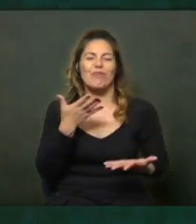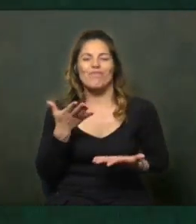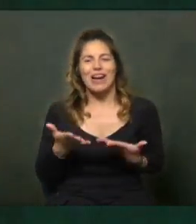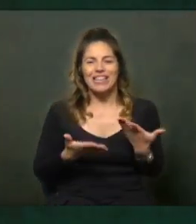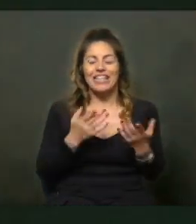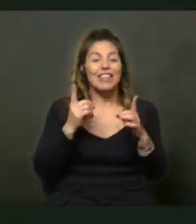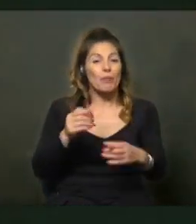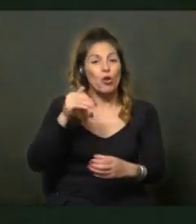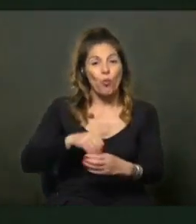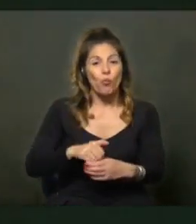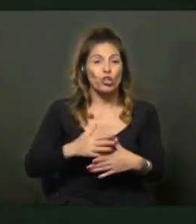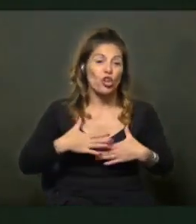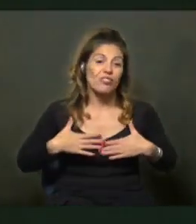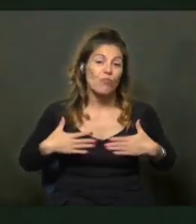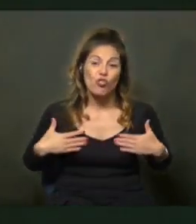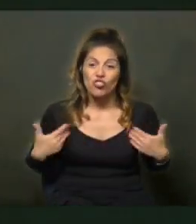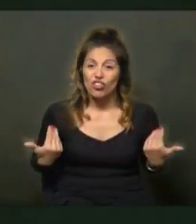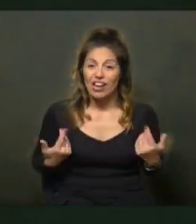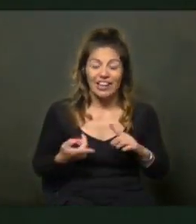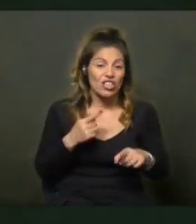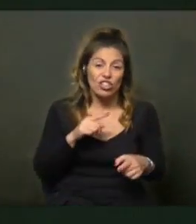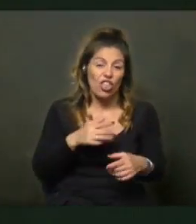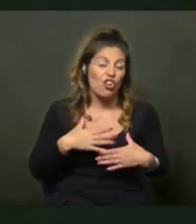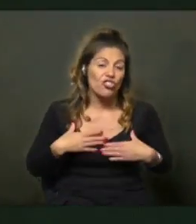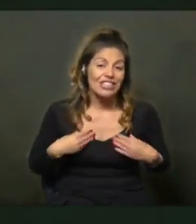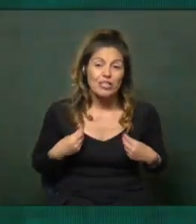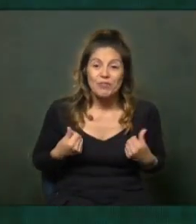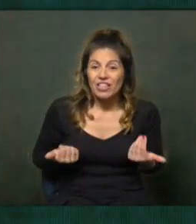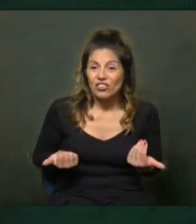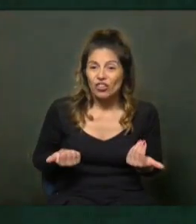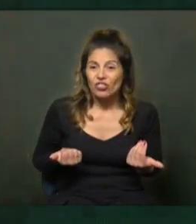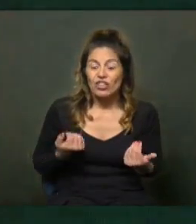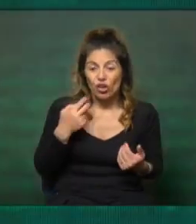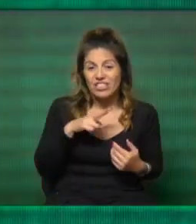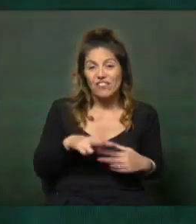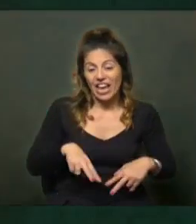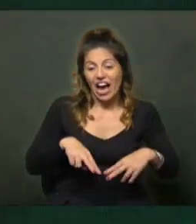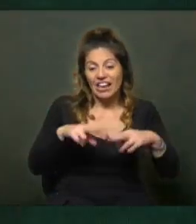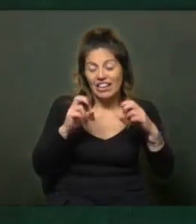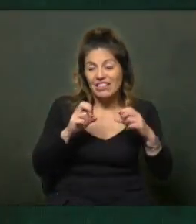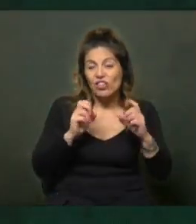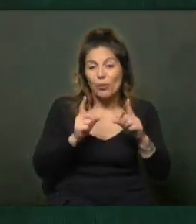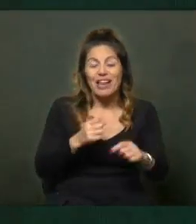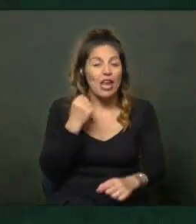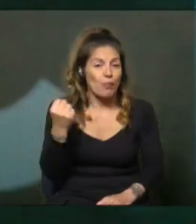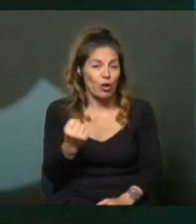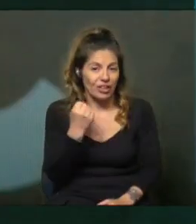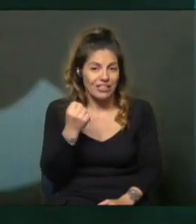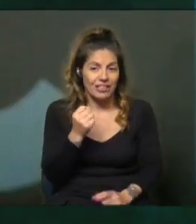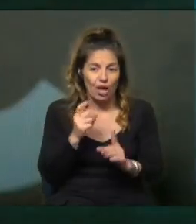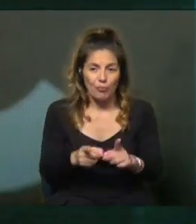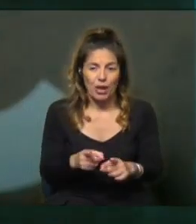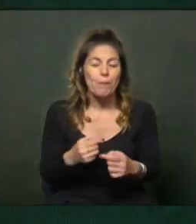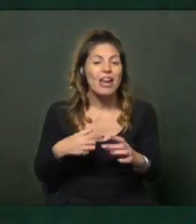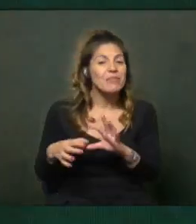también hay un voto que es emocional y que tiene que ver a los sentimientos no Y esto también es lo que se viene analizando eh últimamente y la importancia que tiene y para mí